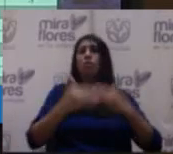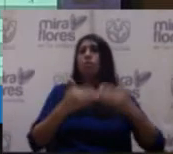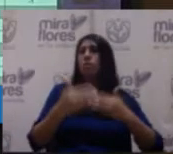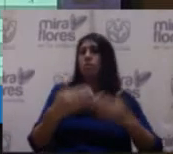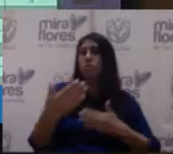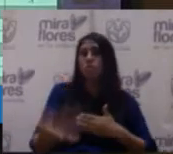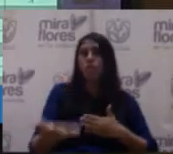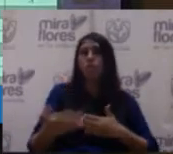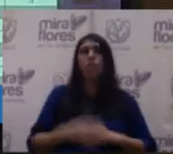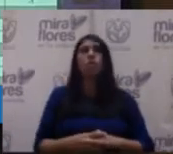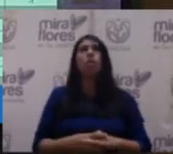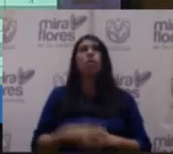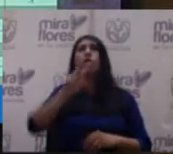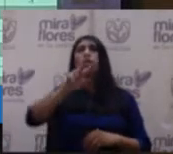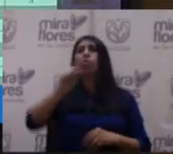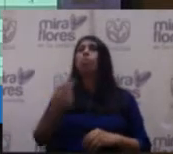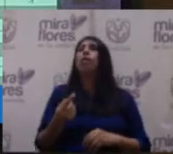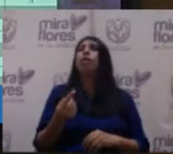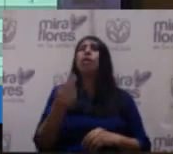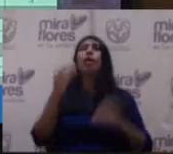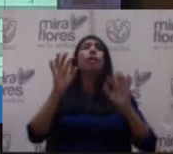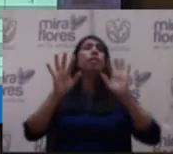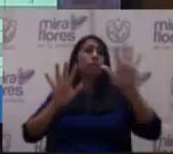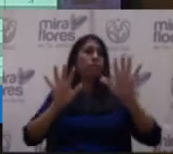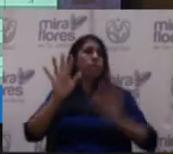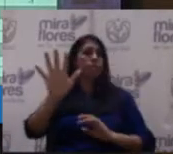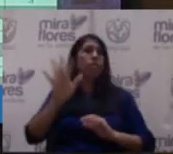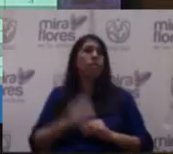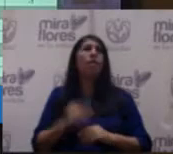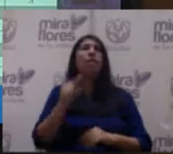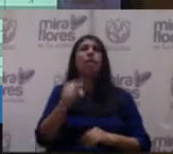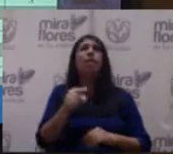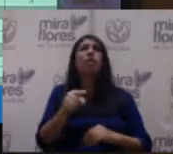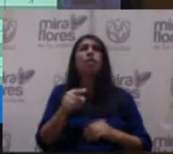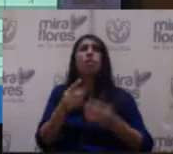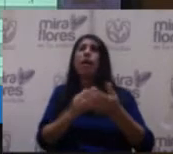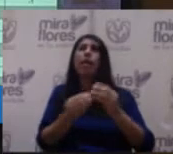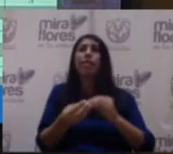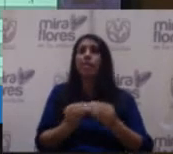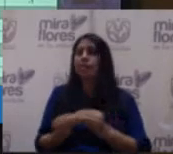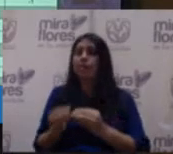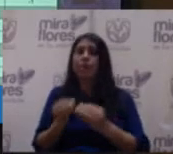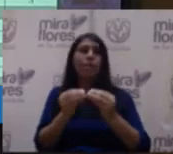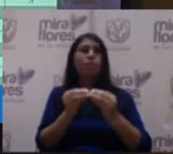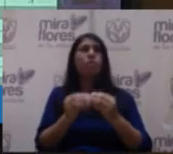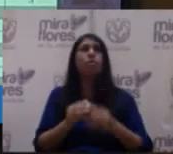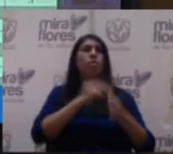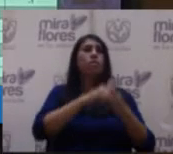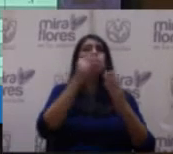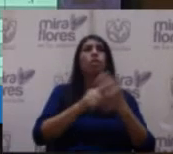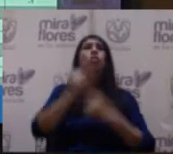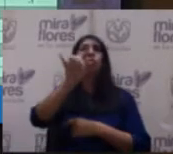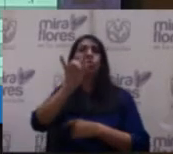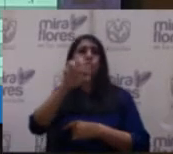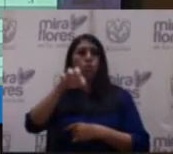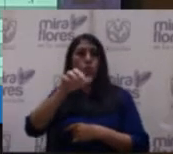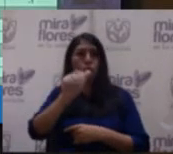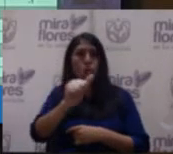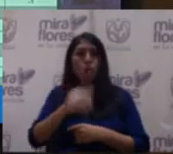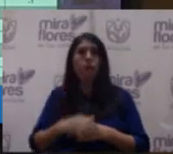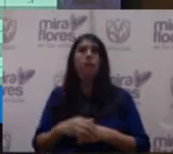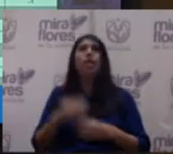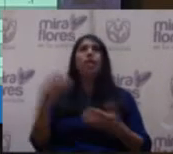que teníamos en el año 2015, esto un poco adecuándolo al modelo TUPA que sacará próximamente la